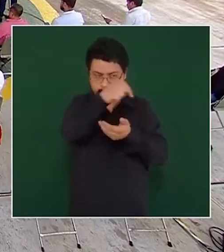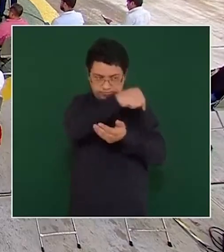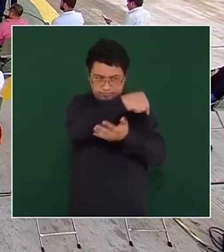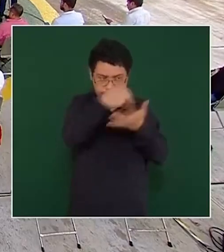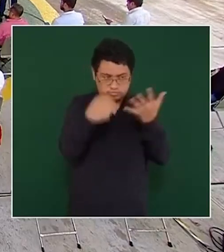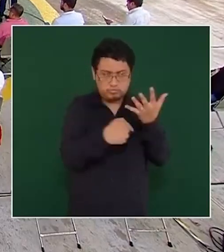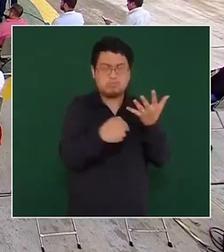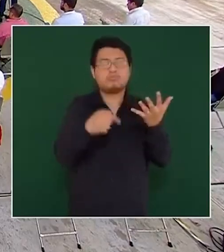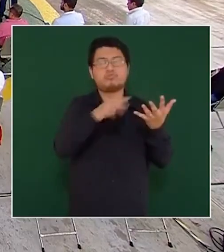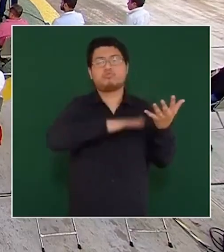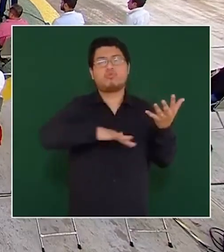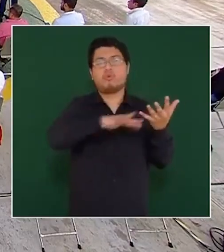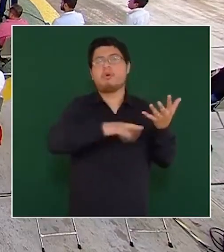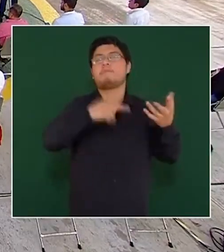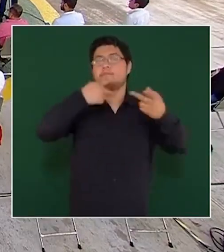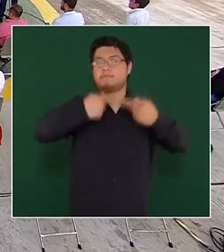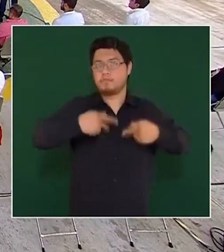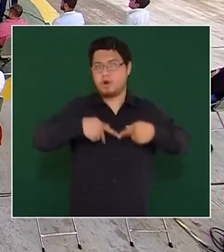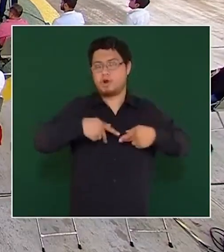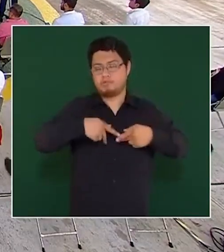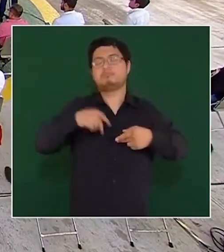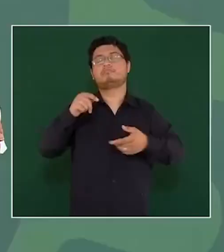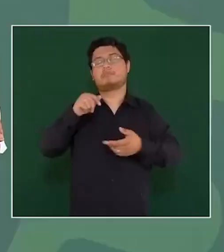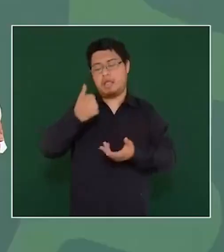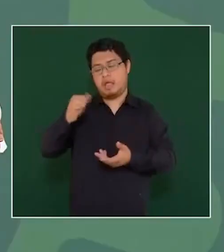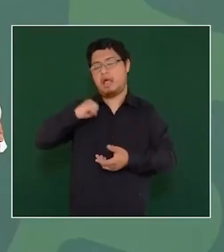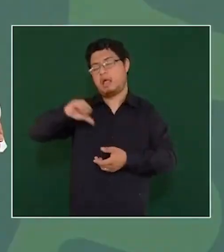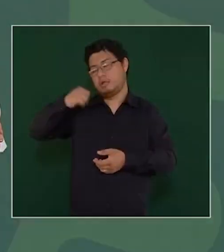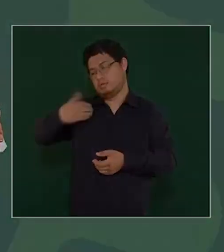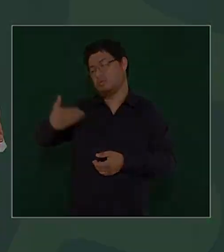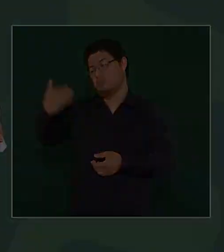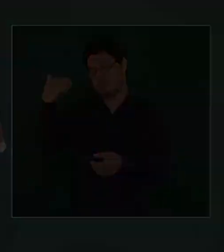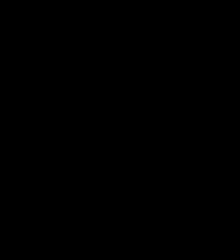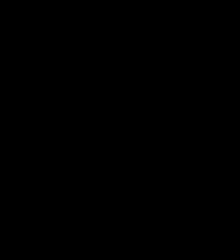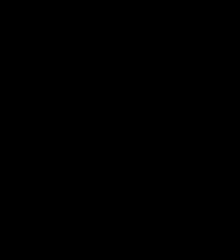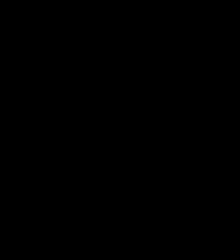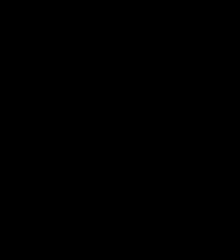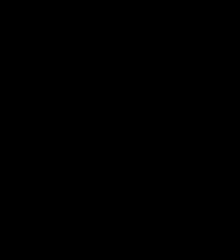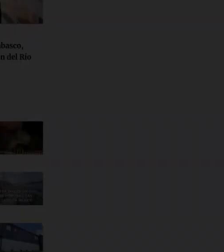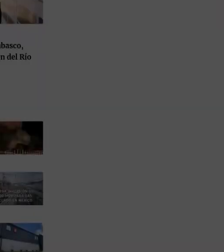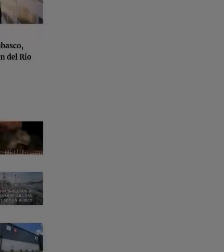trabajadores de la antigua Mexicana.